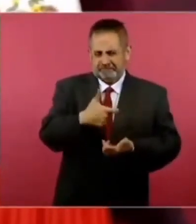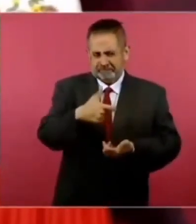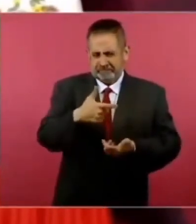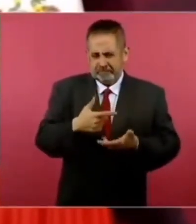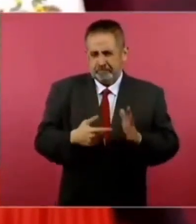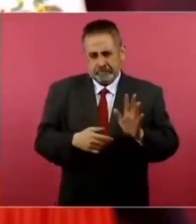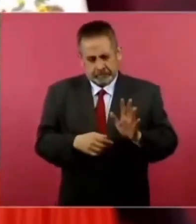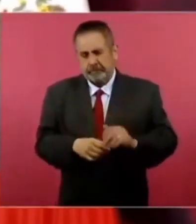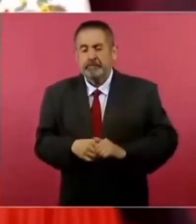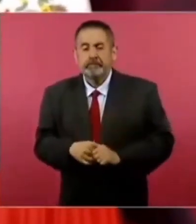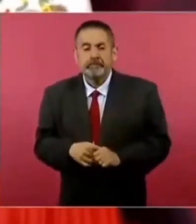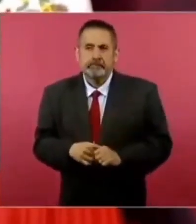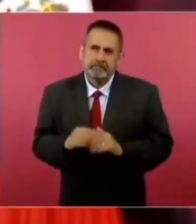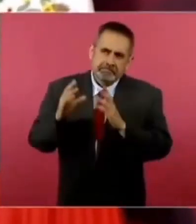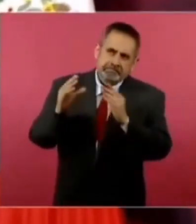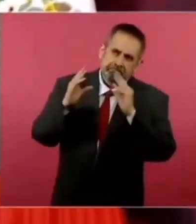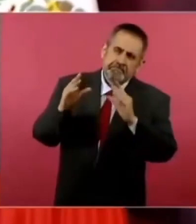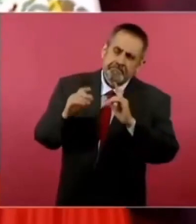de cómo